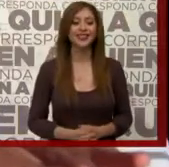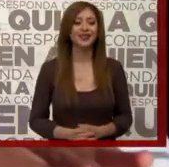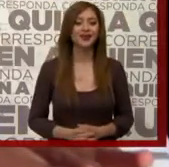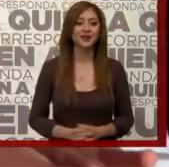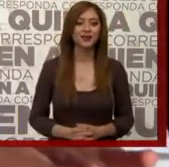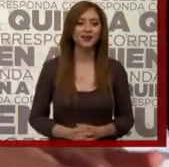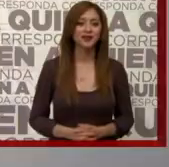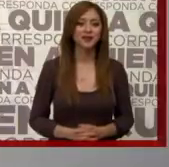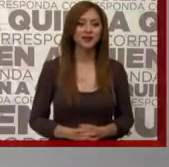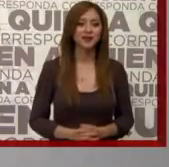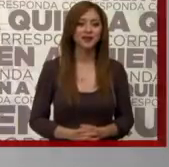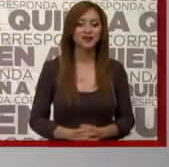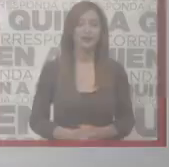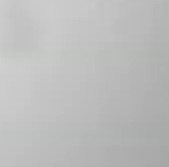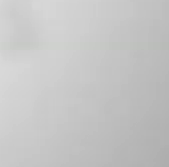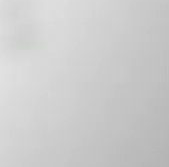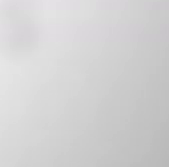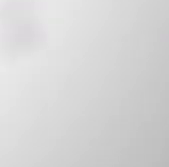Ay, Ángel.